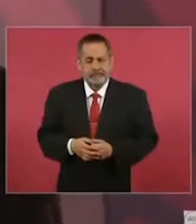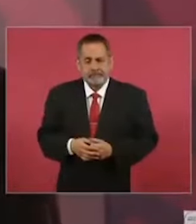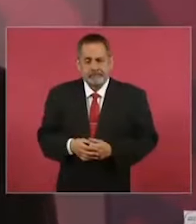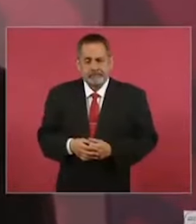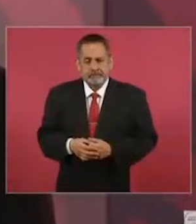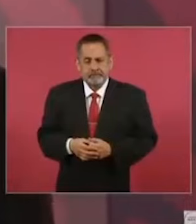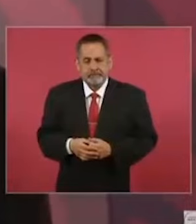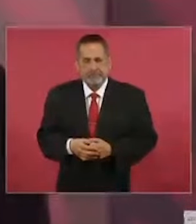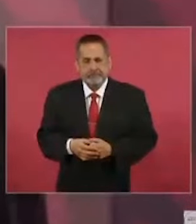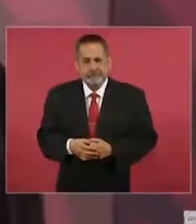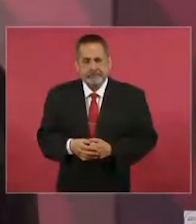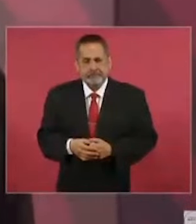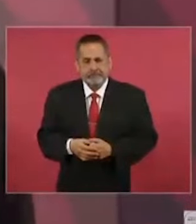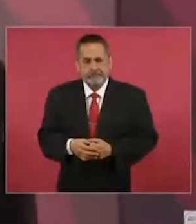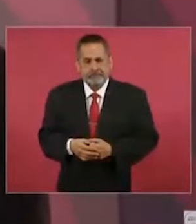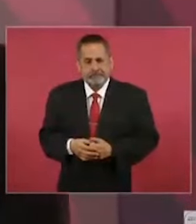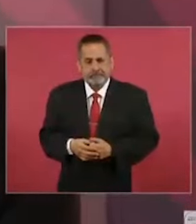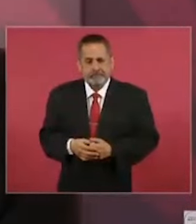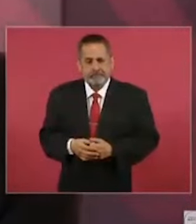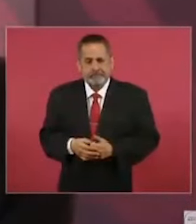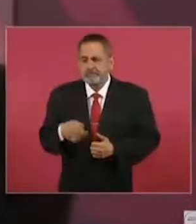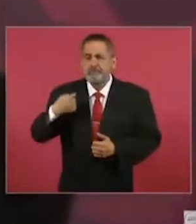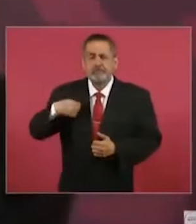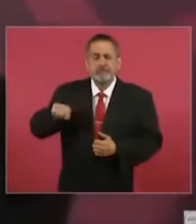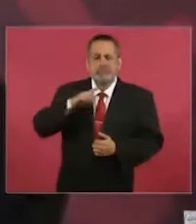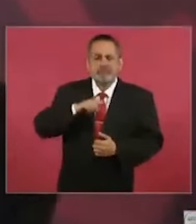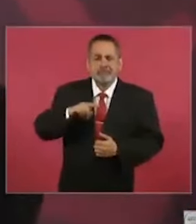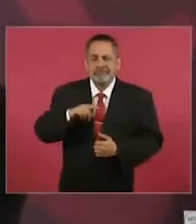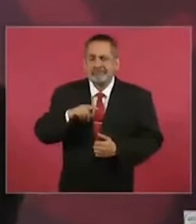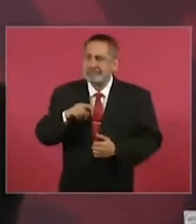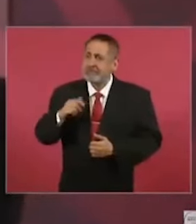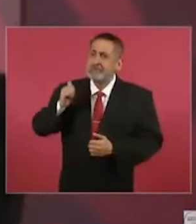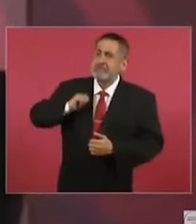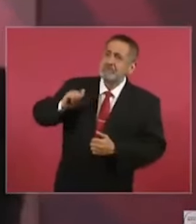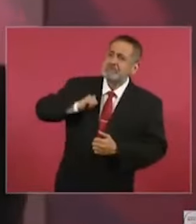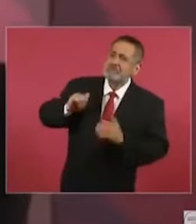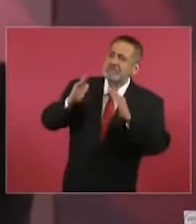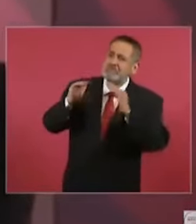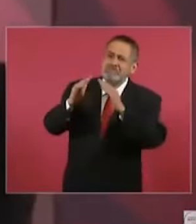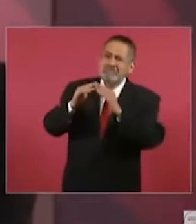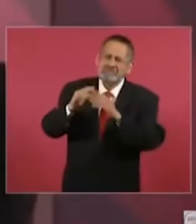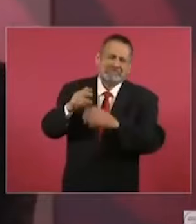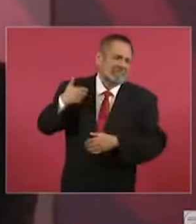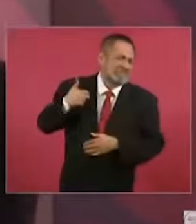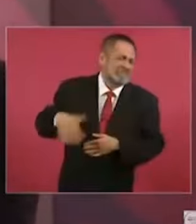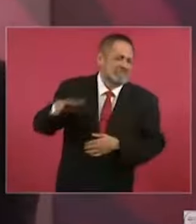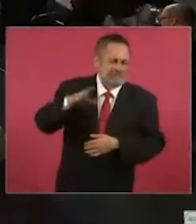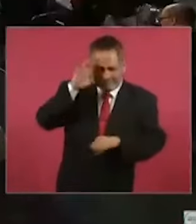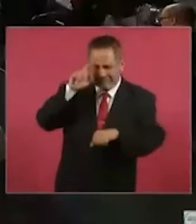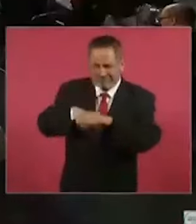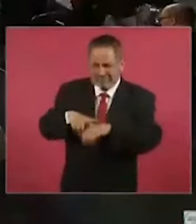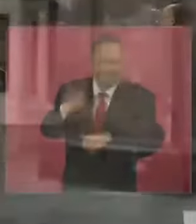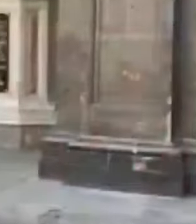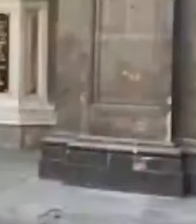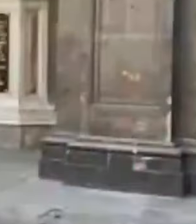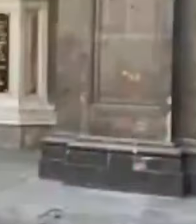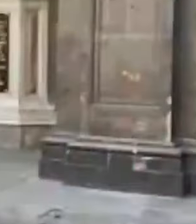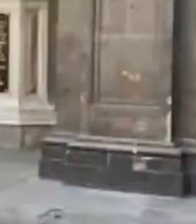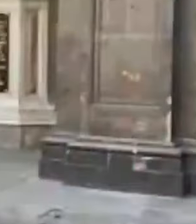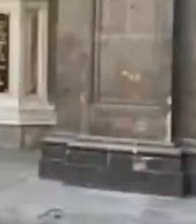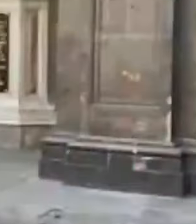buenos resultados los que se mostraron el día de hoy Jorge Armando también el presidente López Obrador Pues fue cuestionado